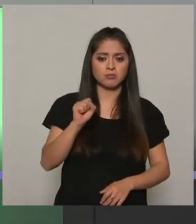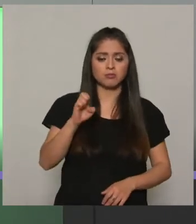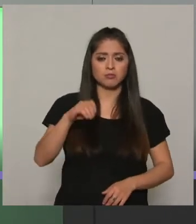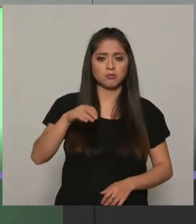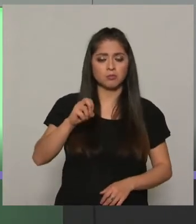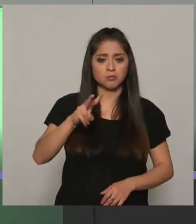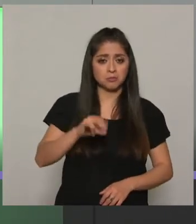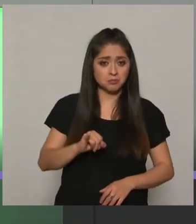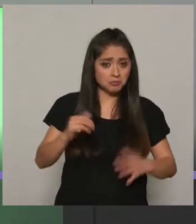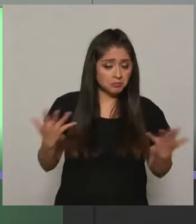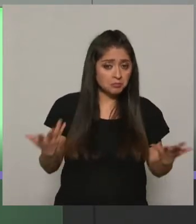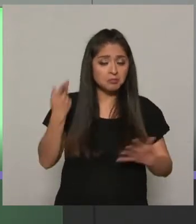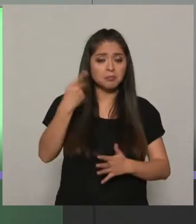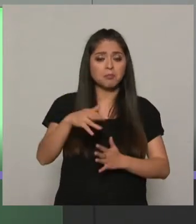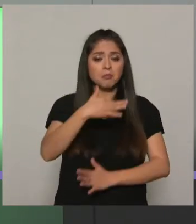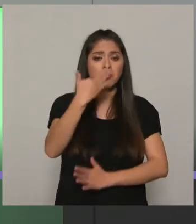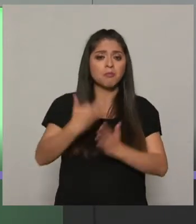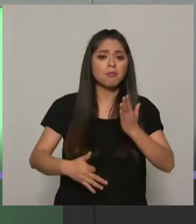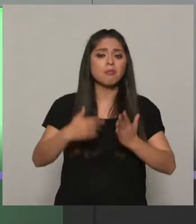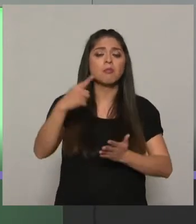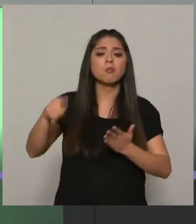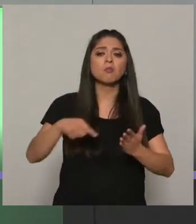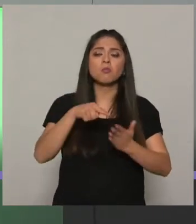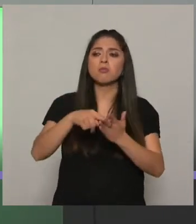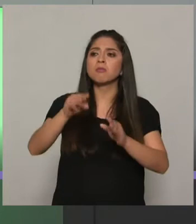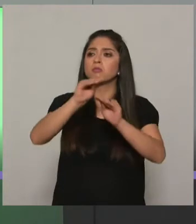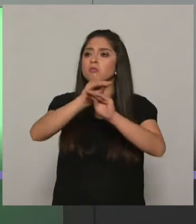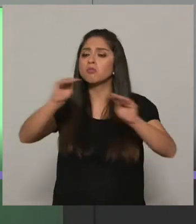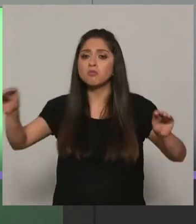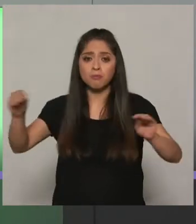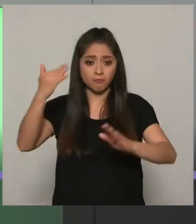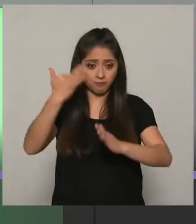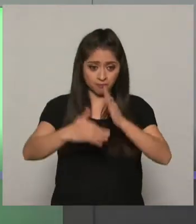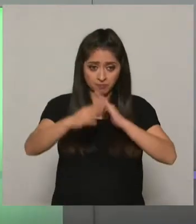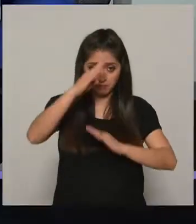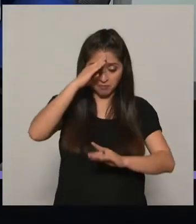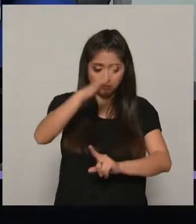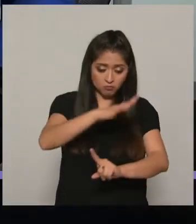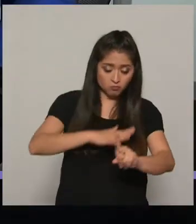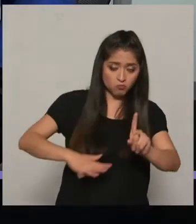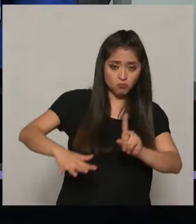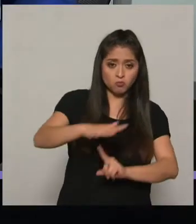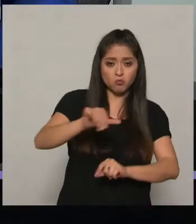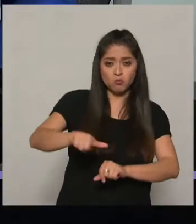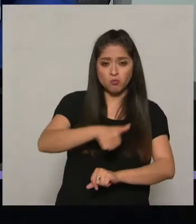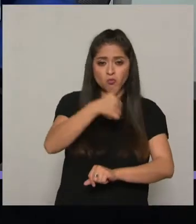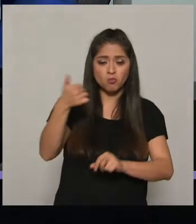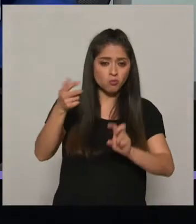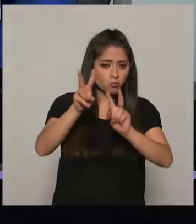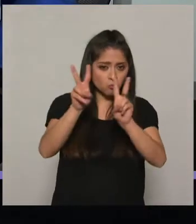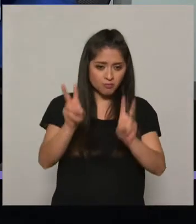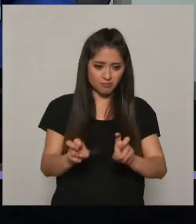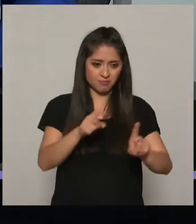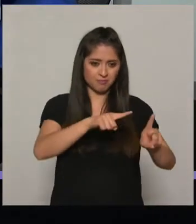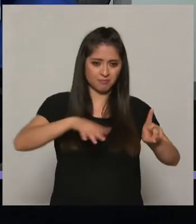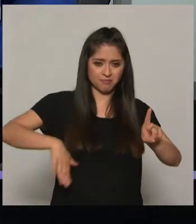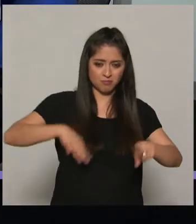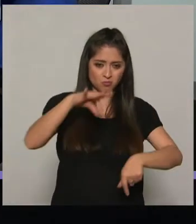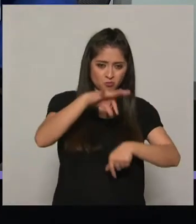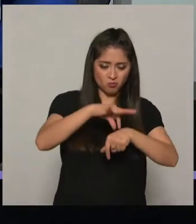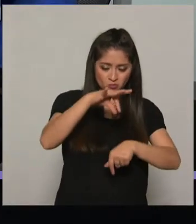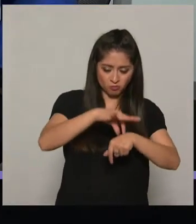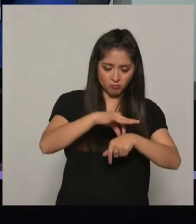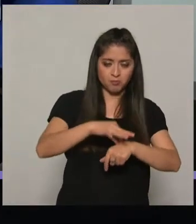parece que lo hacen en medio de una isla desierta. No se ponen a pensar que alrededor hay muchas otras cosas, como lo decía el doctor, no